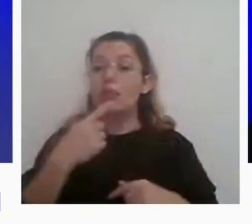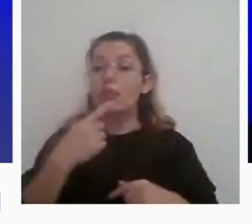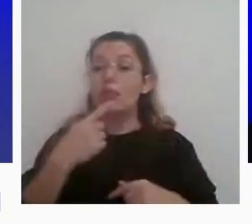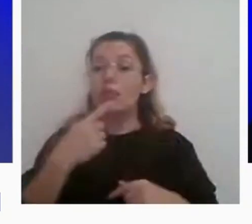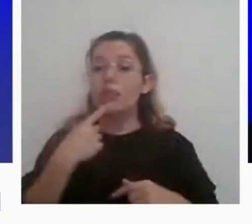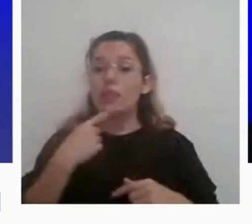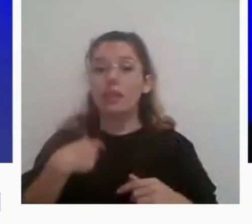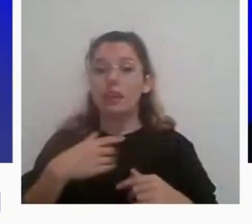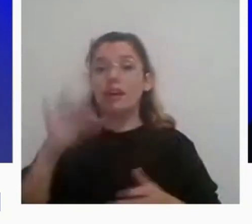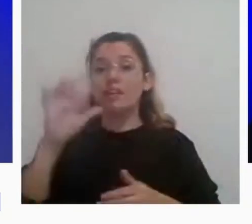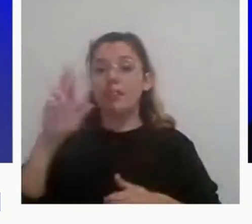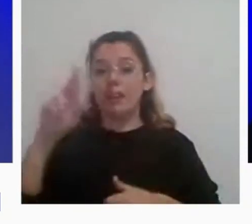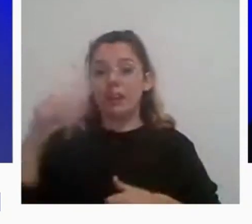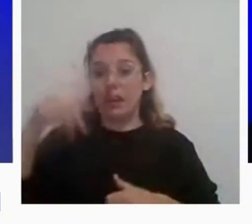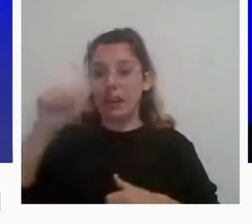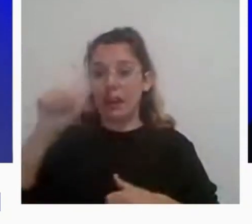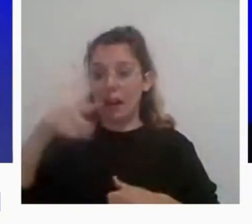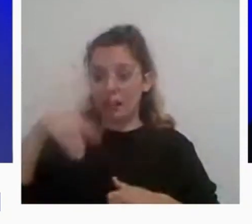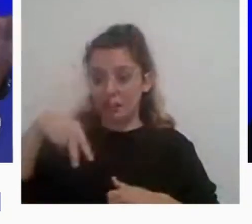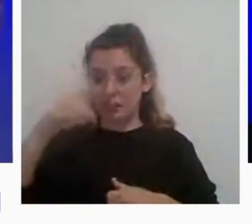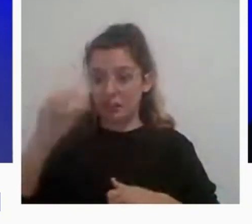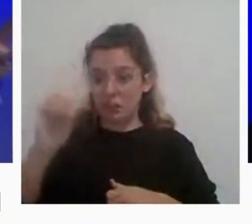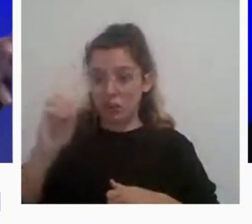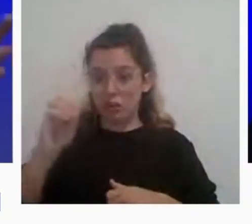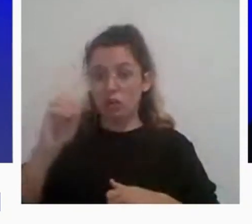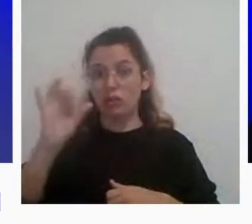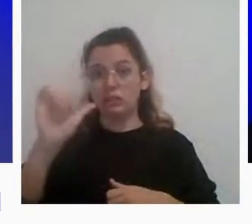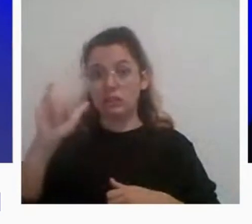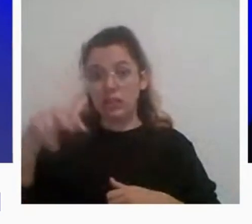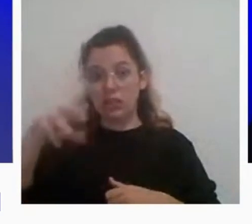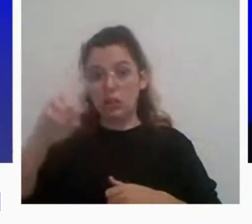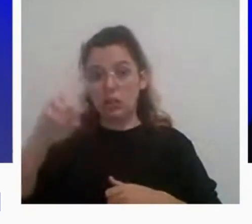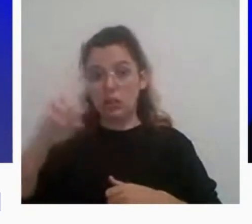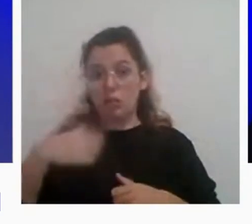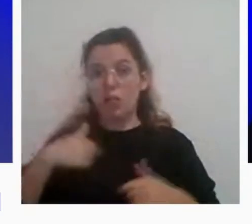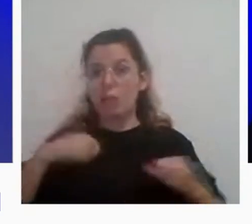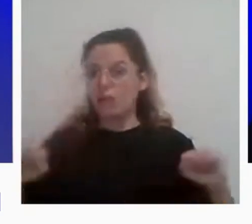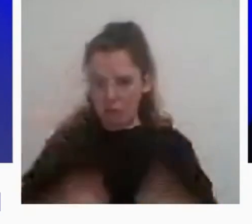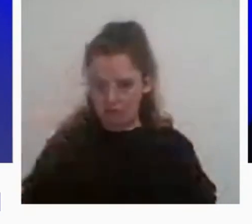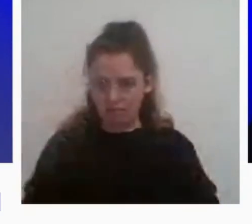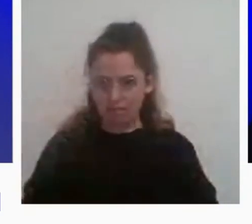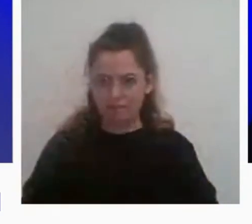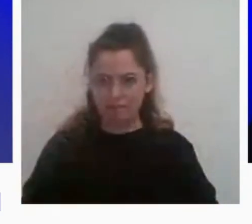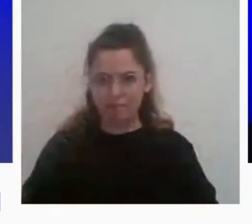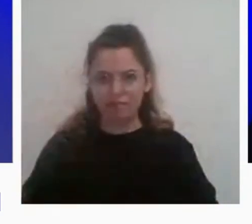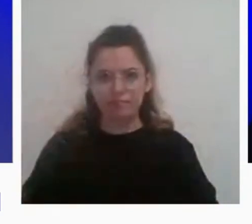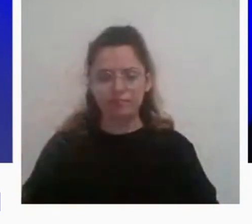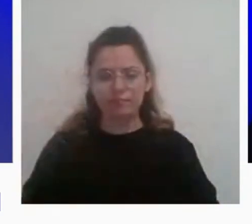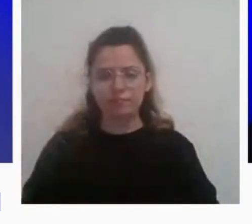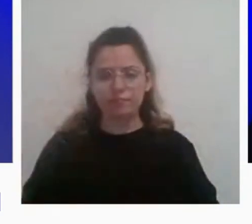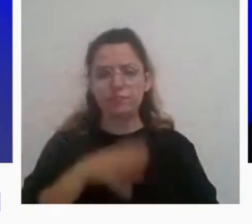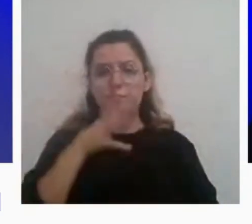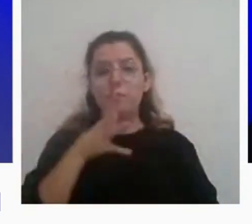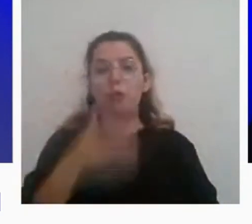me salvó la vida. El hombre que veíamos tanto en la tele de, oye, tal, que todo el mundo está en contra, a mí me salvó la vida. Porque siempre